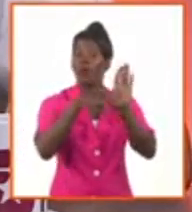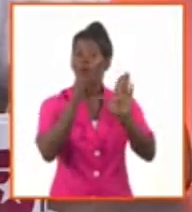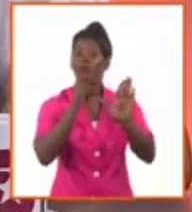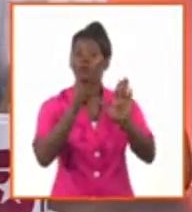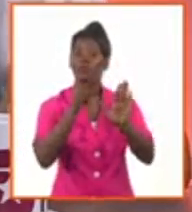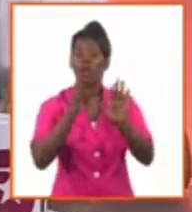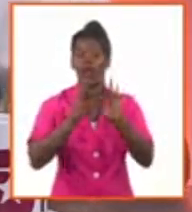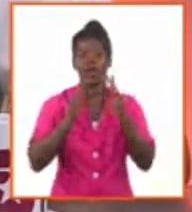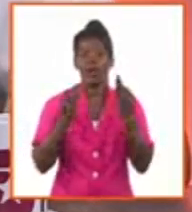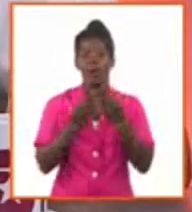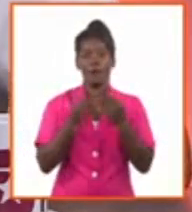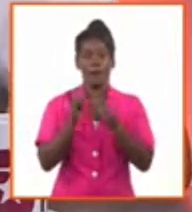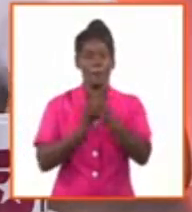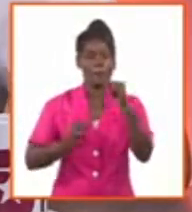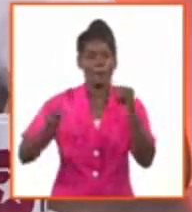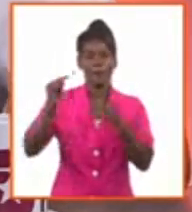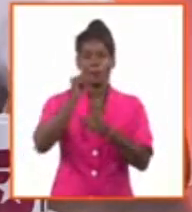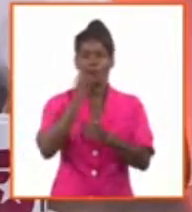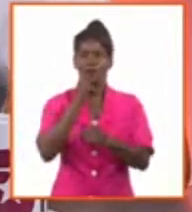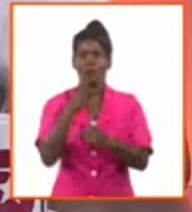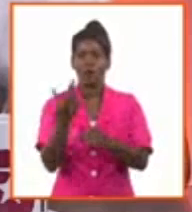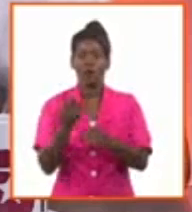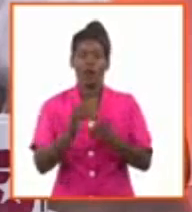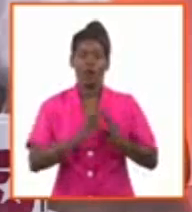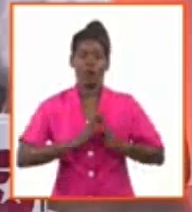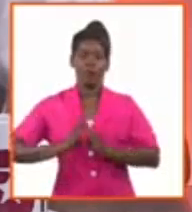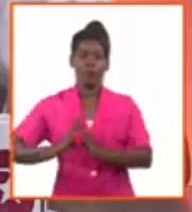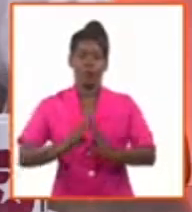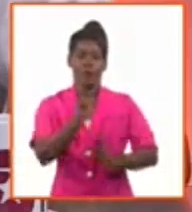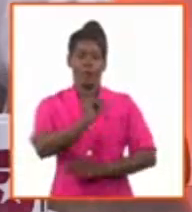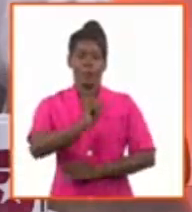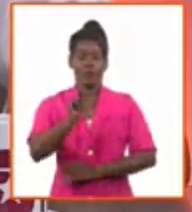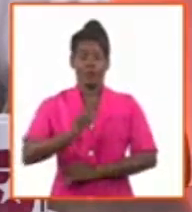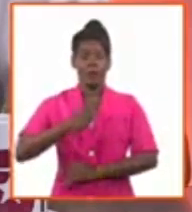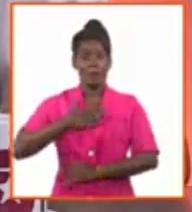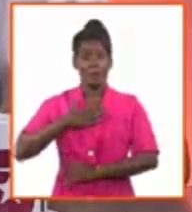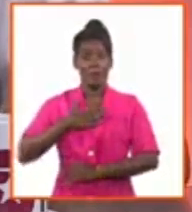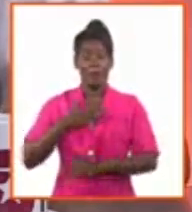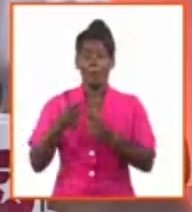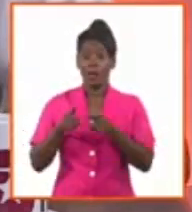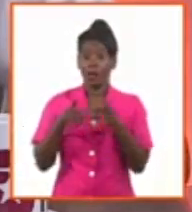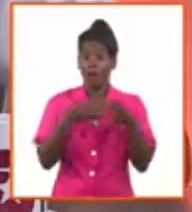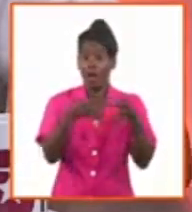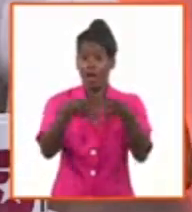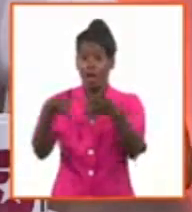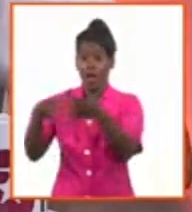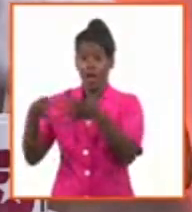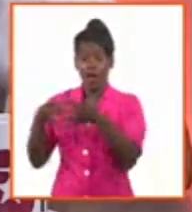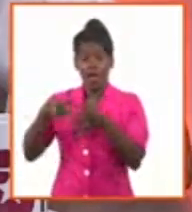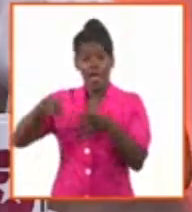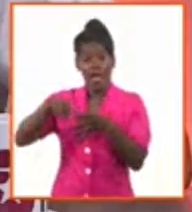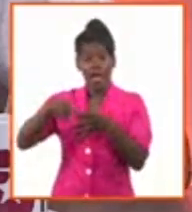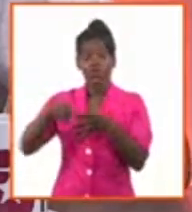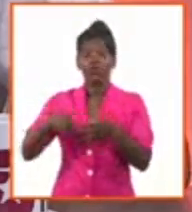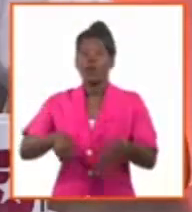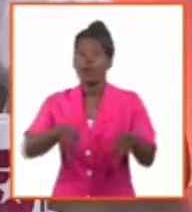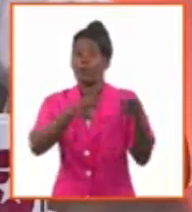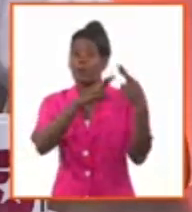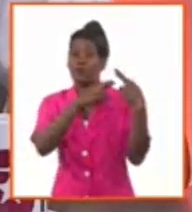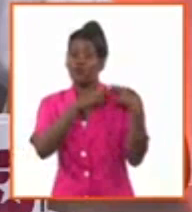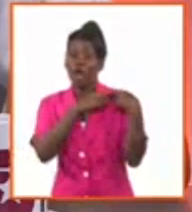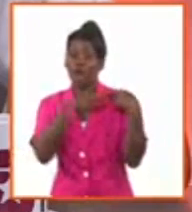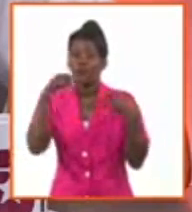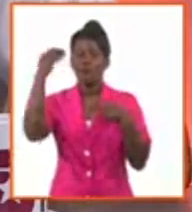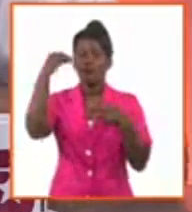familia, rescatar las bases fundacionales de ese programa, donde cada brigada interviene un consultorio médico